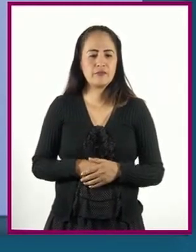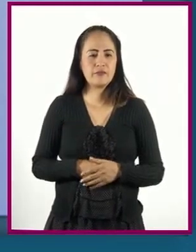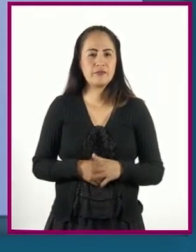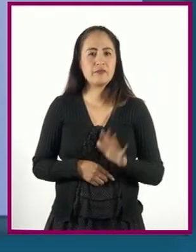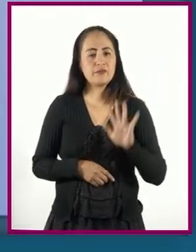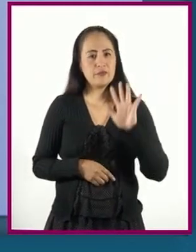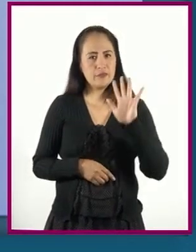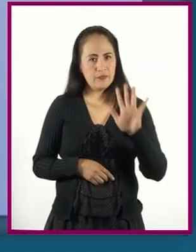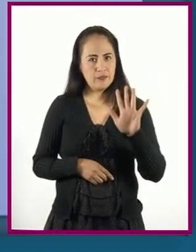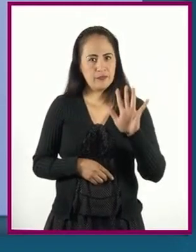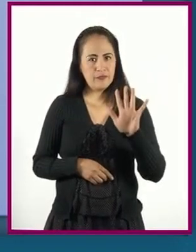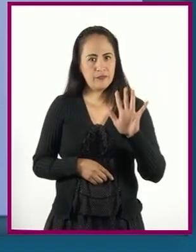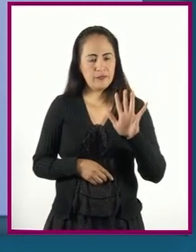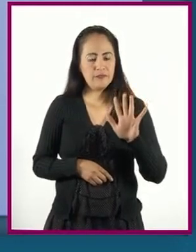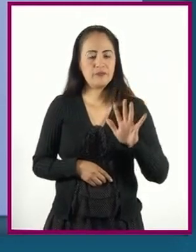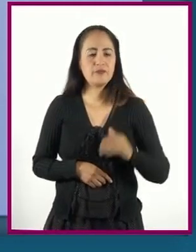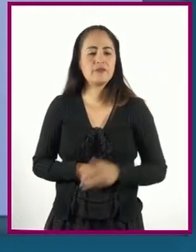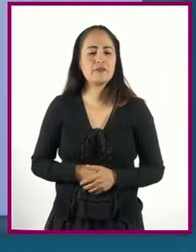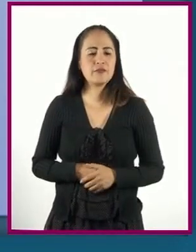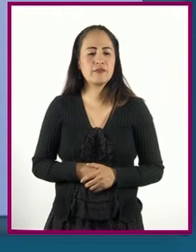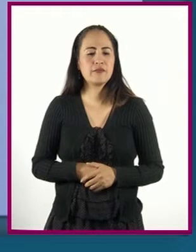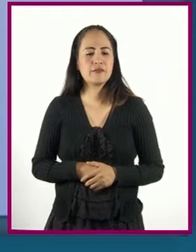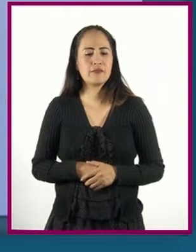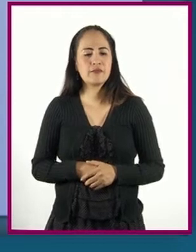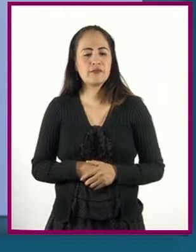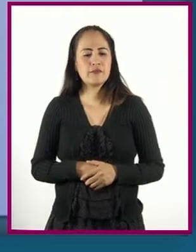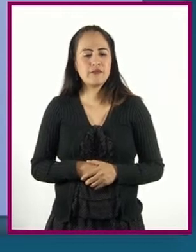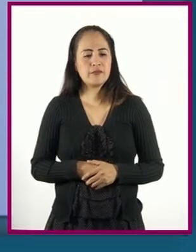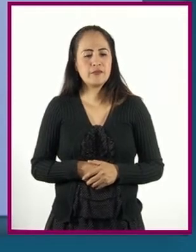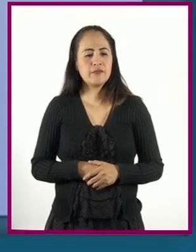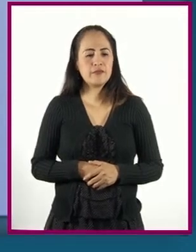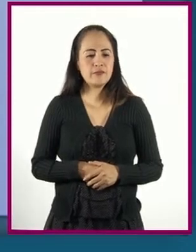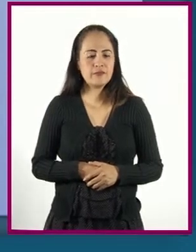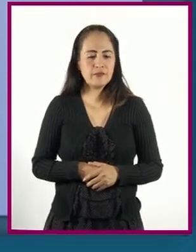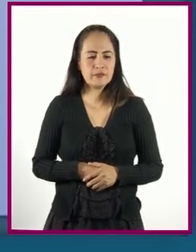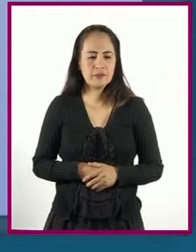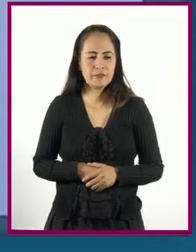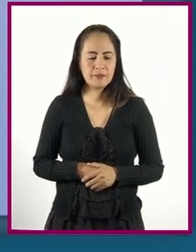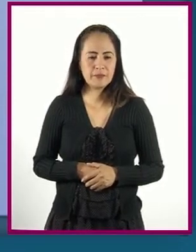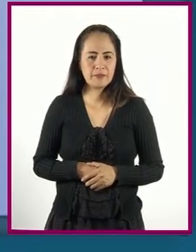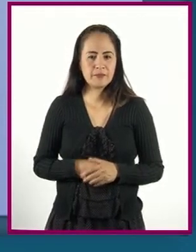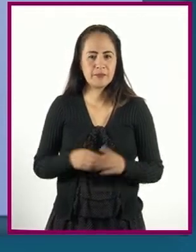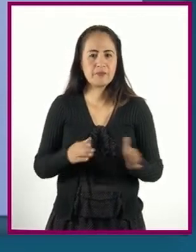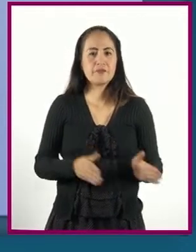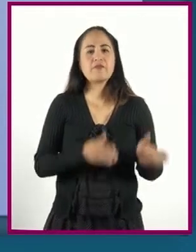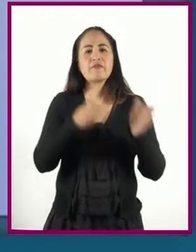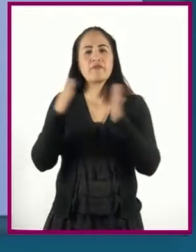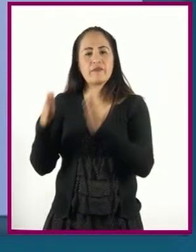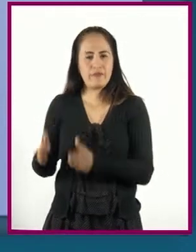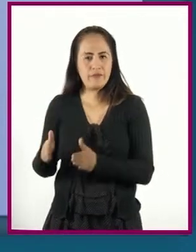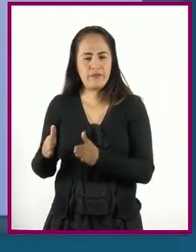es continua. Por medio de simulaciones se pueden representar las partículas en constante movimiento.